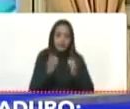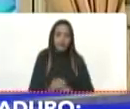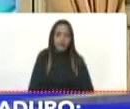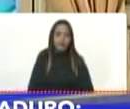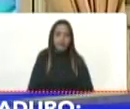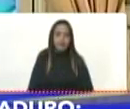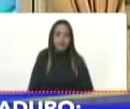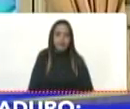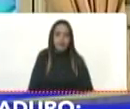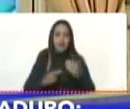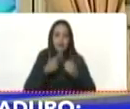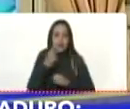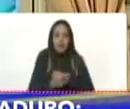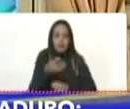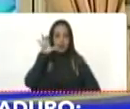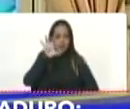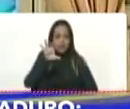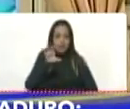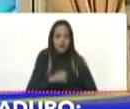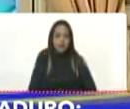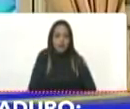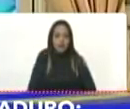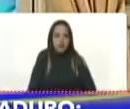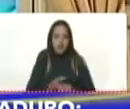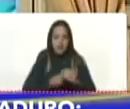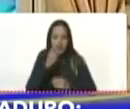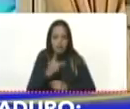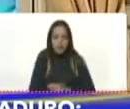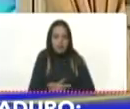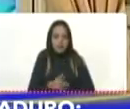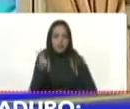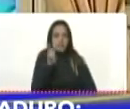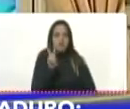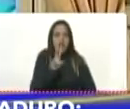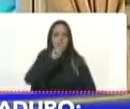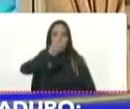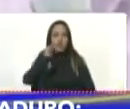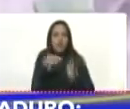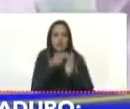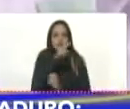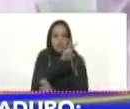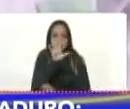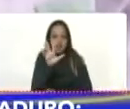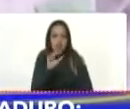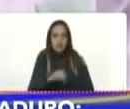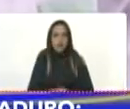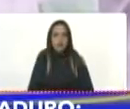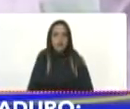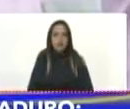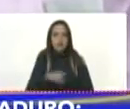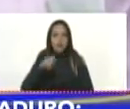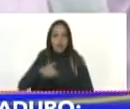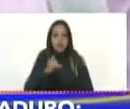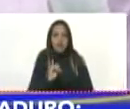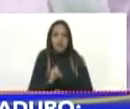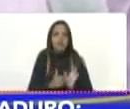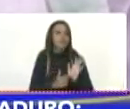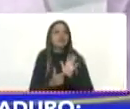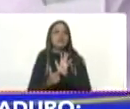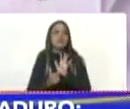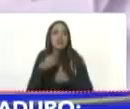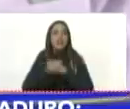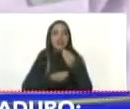Ese es el plan país. El plan de la patria 2025. Aquí está. Hecho ley